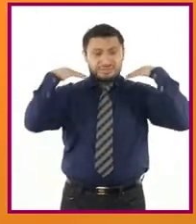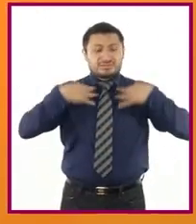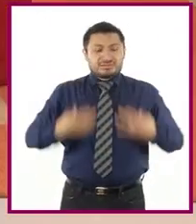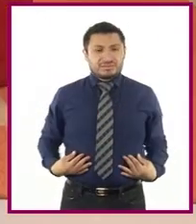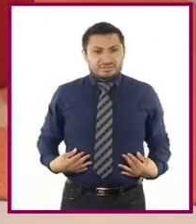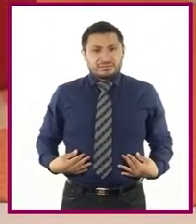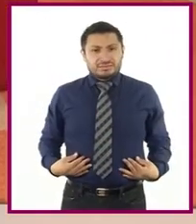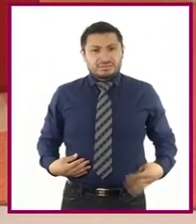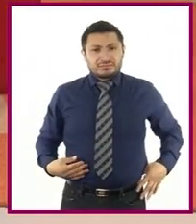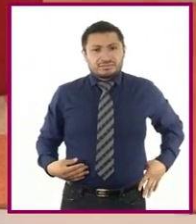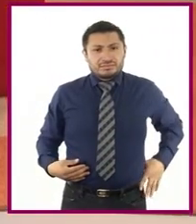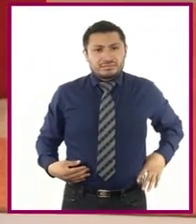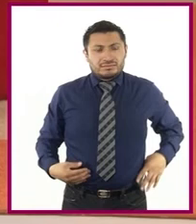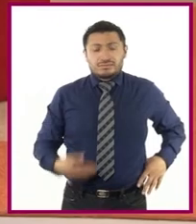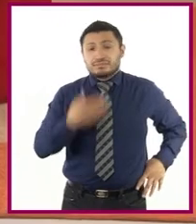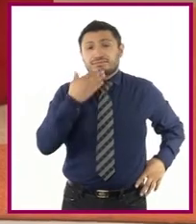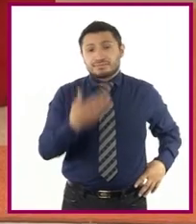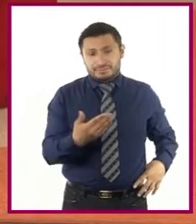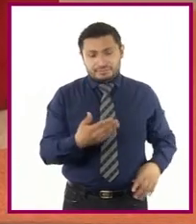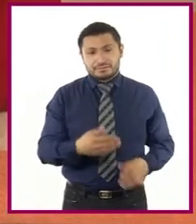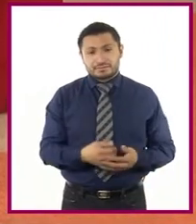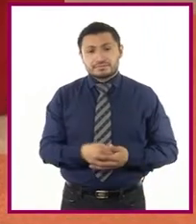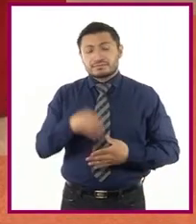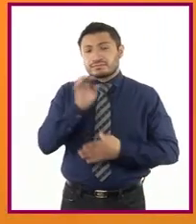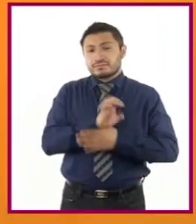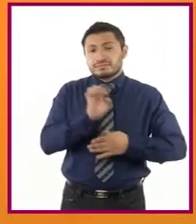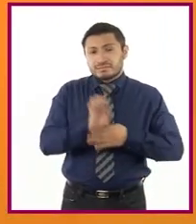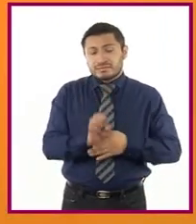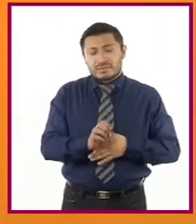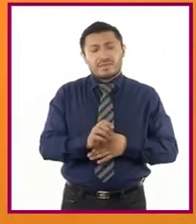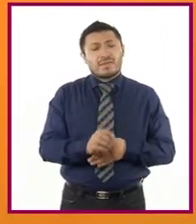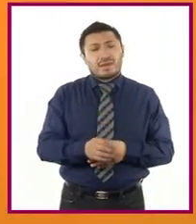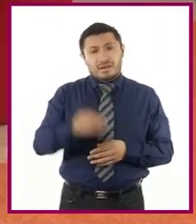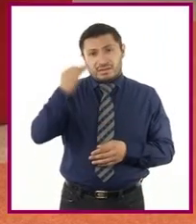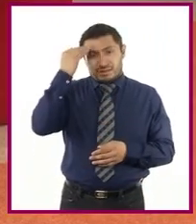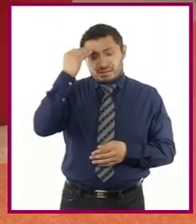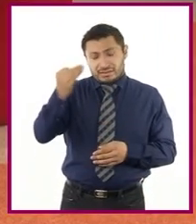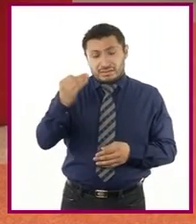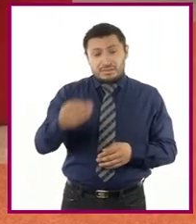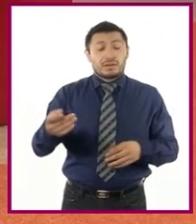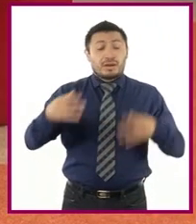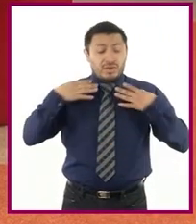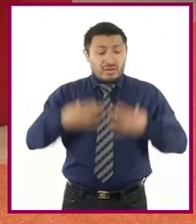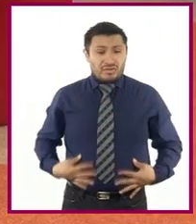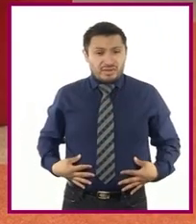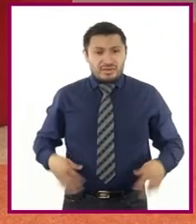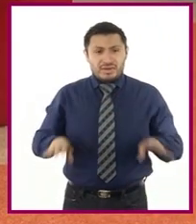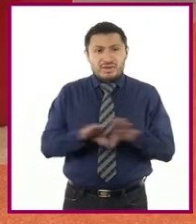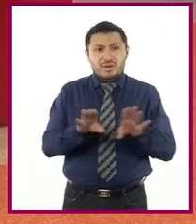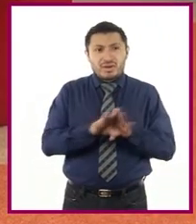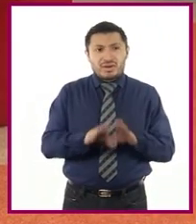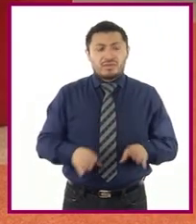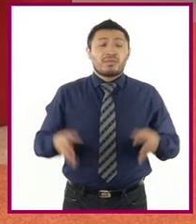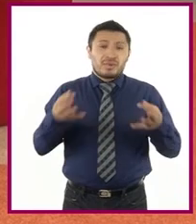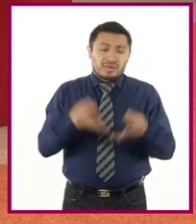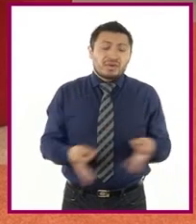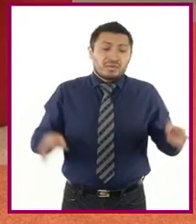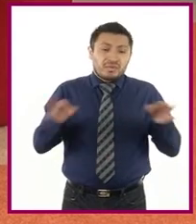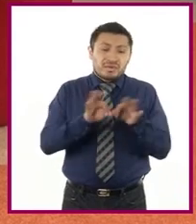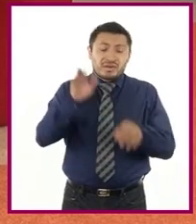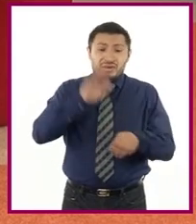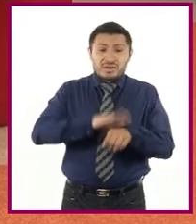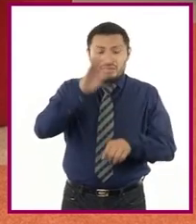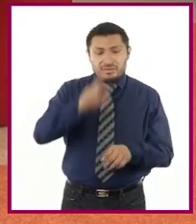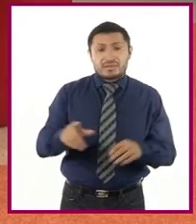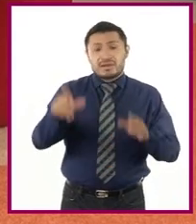frente. Muy bien, entonces tomaría el frente de la guayabera como elemento principal. Y